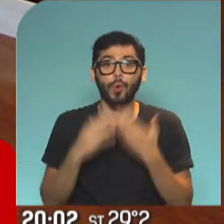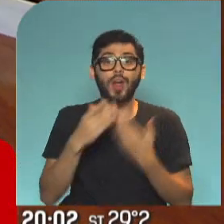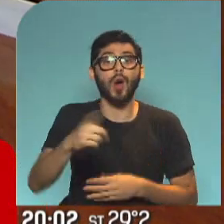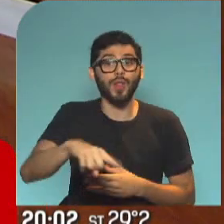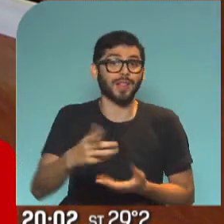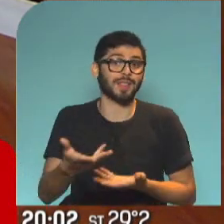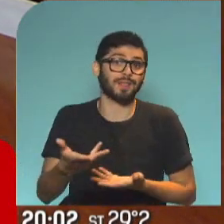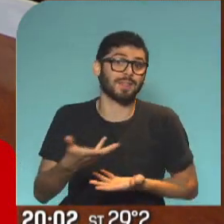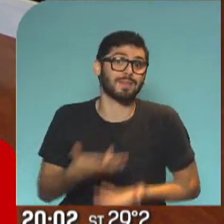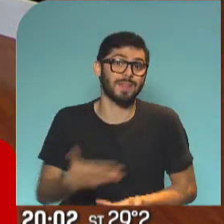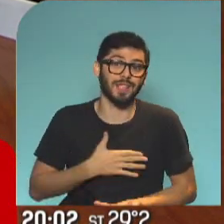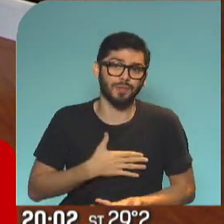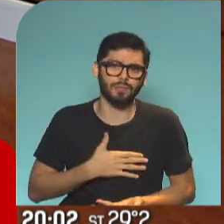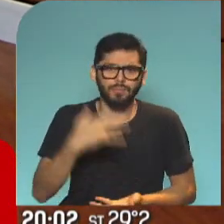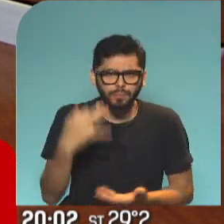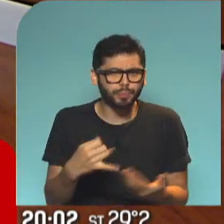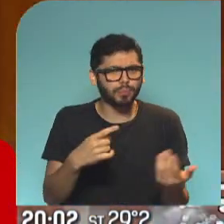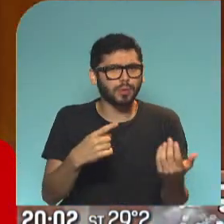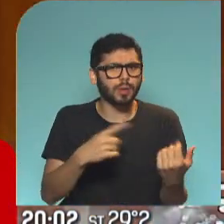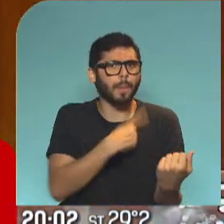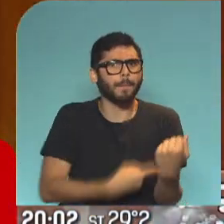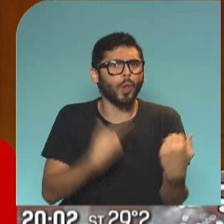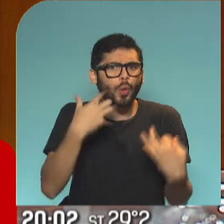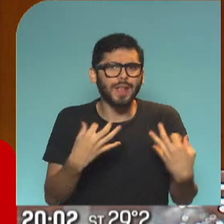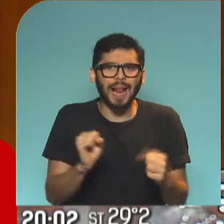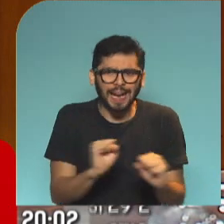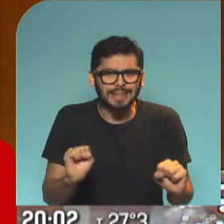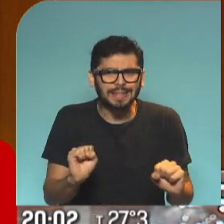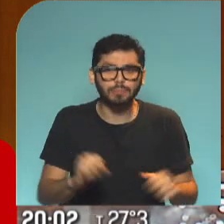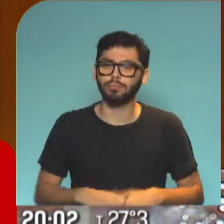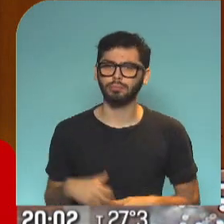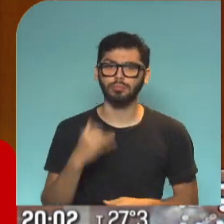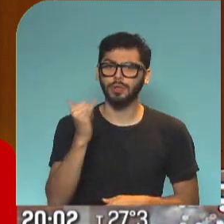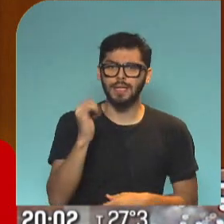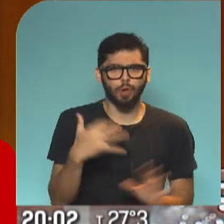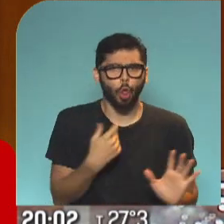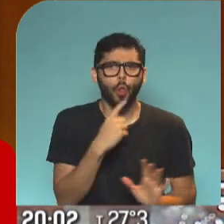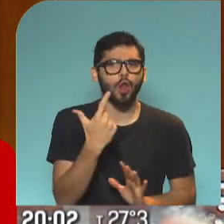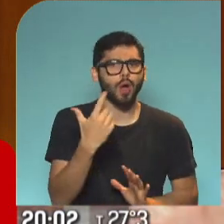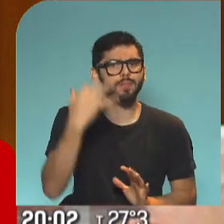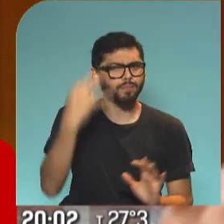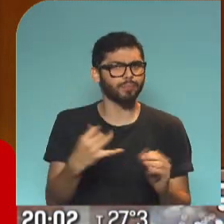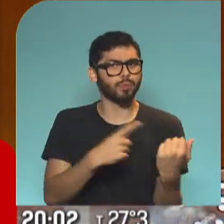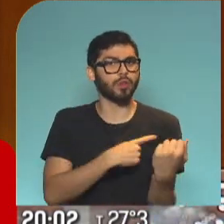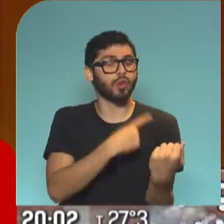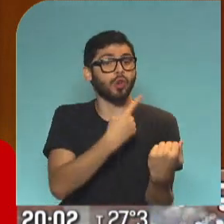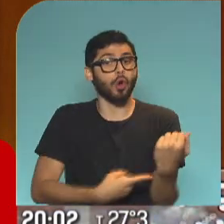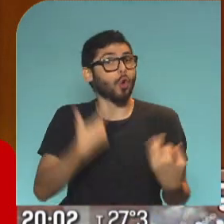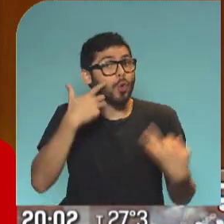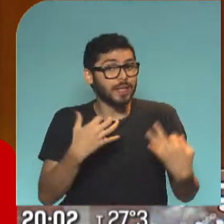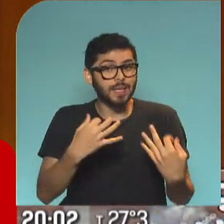el poder judicial está en crisis si no tengo dudas y está en una crisis de legitimidad además